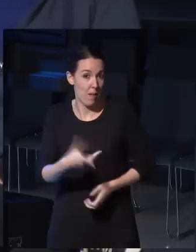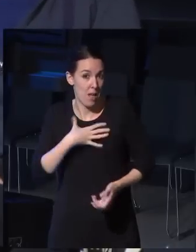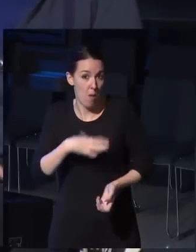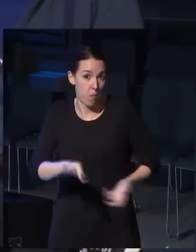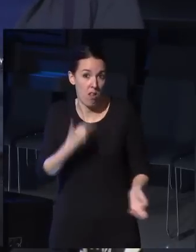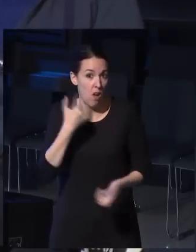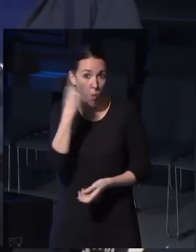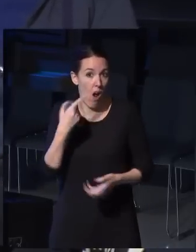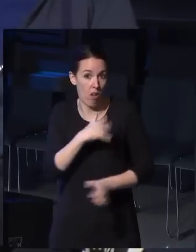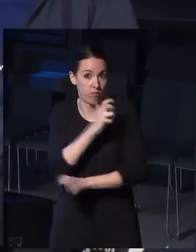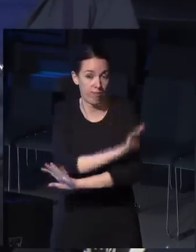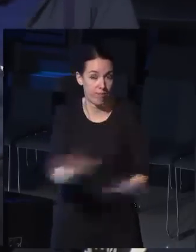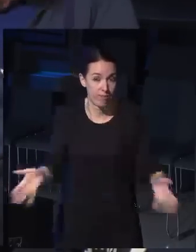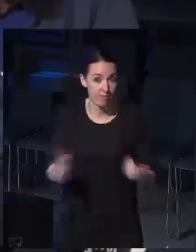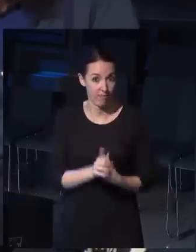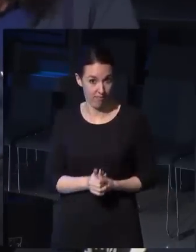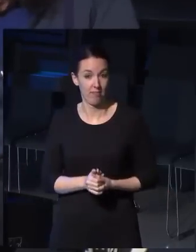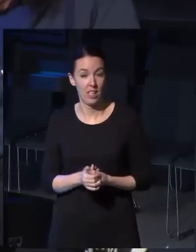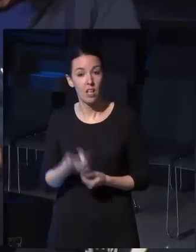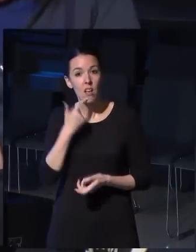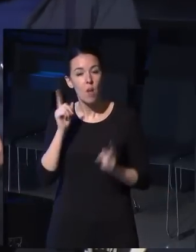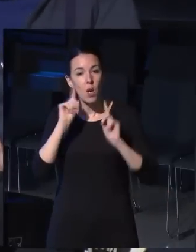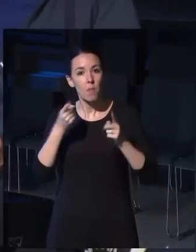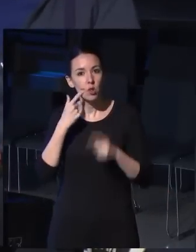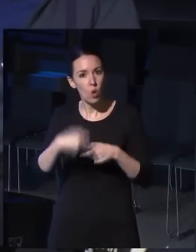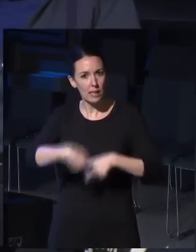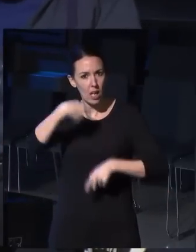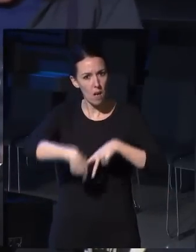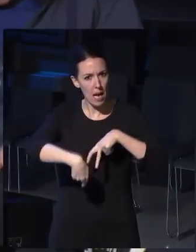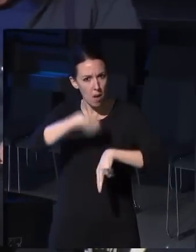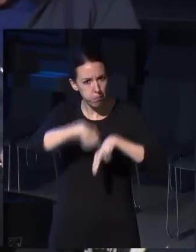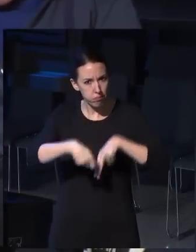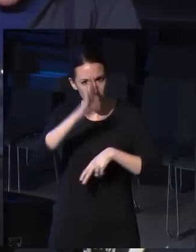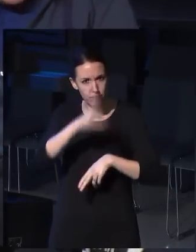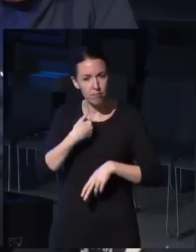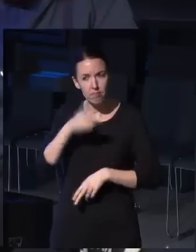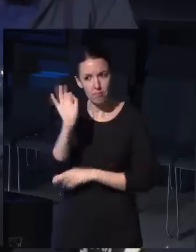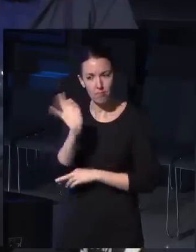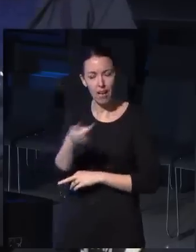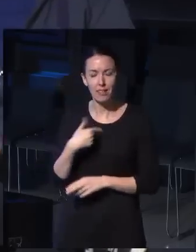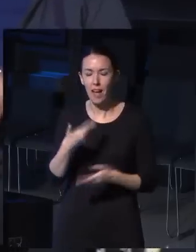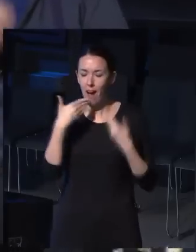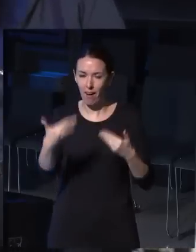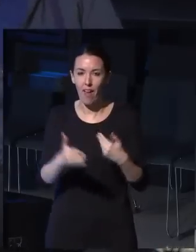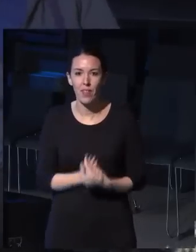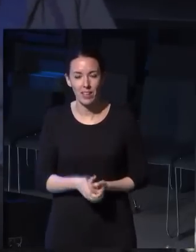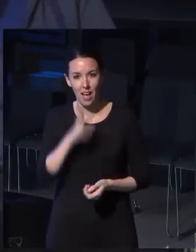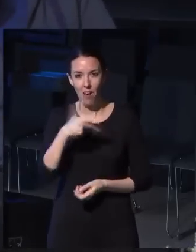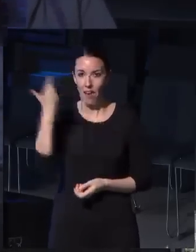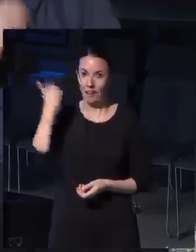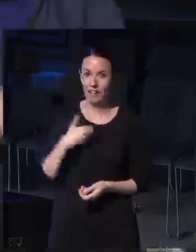fuera. En tu caso, oye, es la primera vez que veo que hay la cremallera subida. Es verdad, tienes razón. Ahí está. Gracias. Ahora